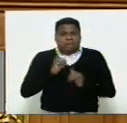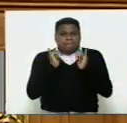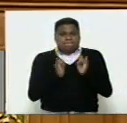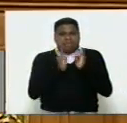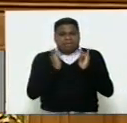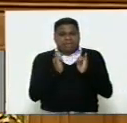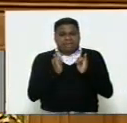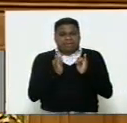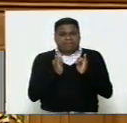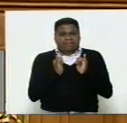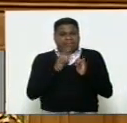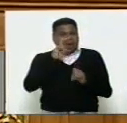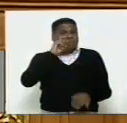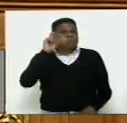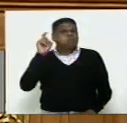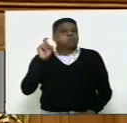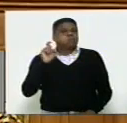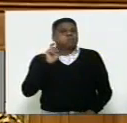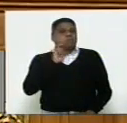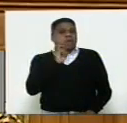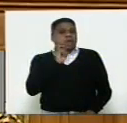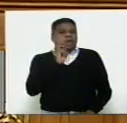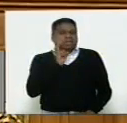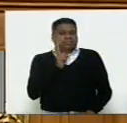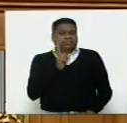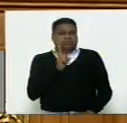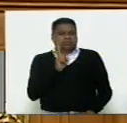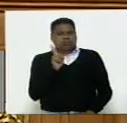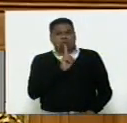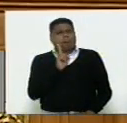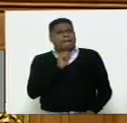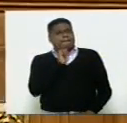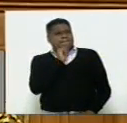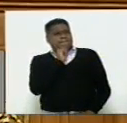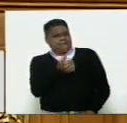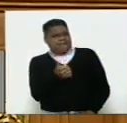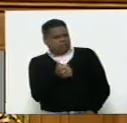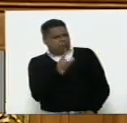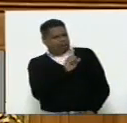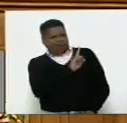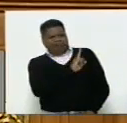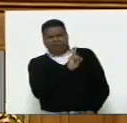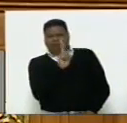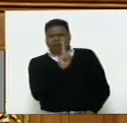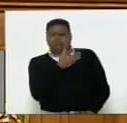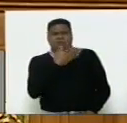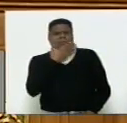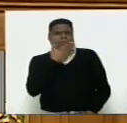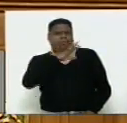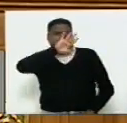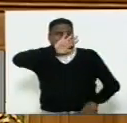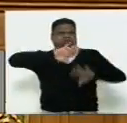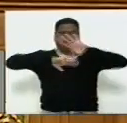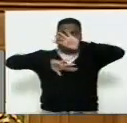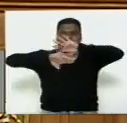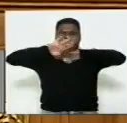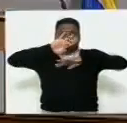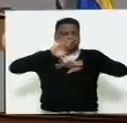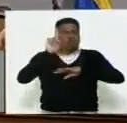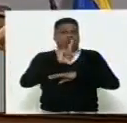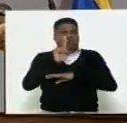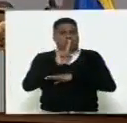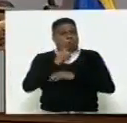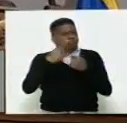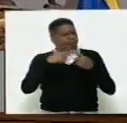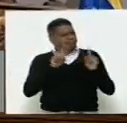embarazo no es algo malo ni frustrado, sino es la luz de un nuevo